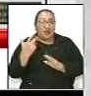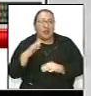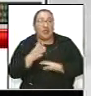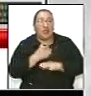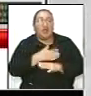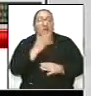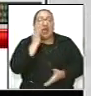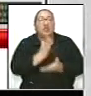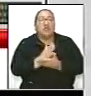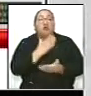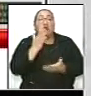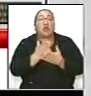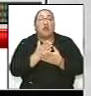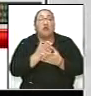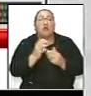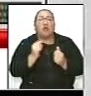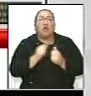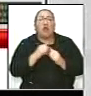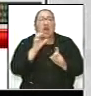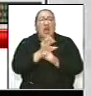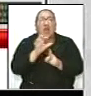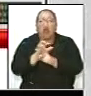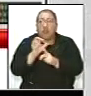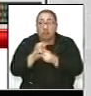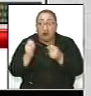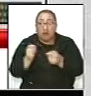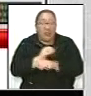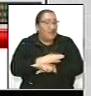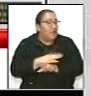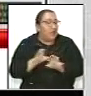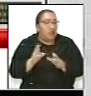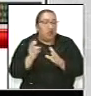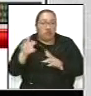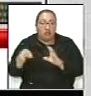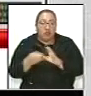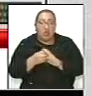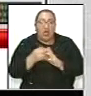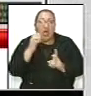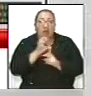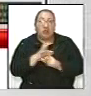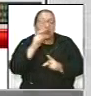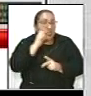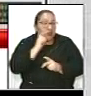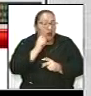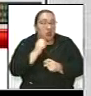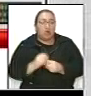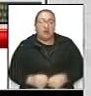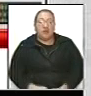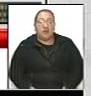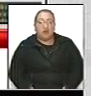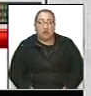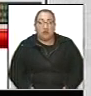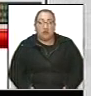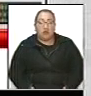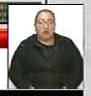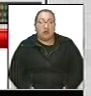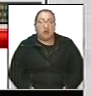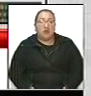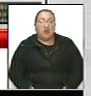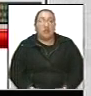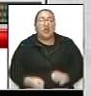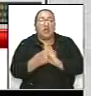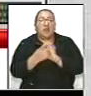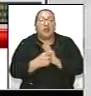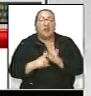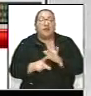sanciona los actos de acoso en todas sus modalidades, incluido el acoso sexual, el chantaje sexual. el decreto